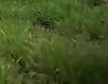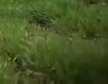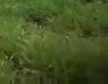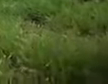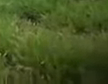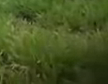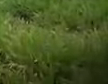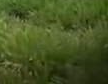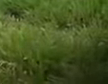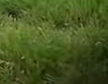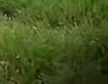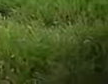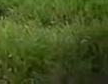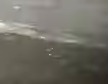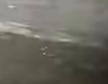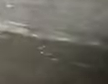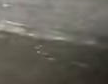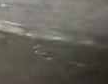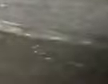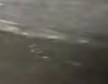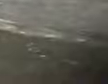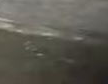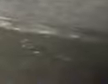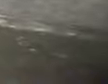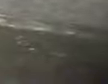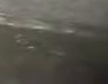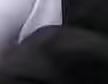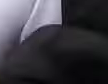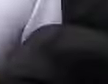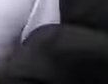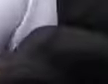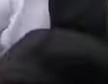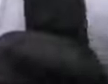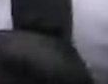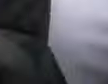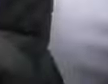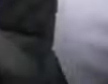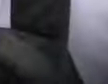252.272 afiliados al régimen subsidiado en el departamento de Casanare,